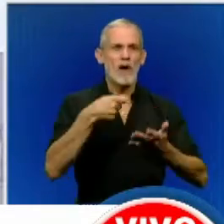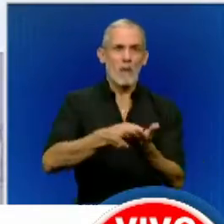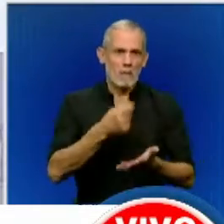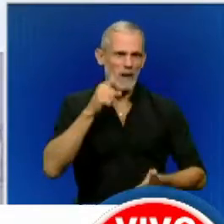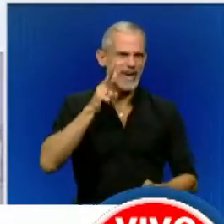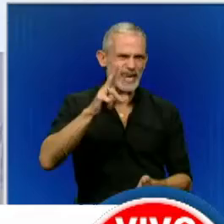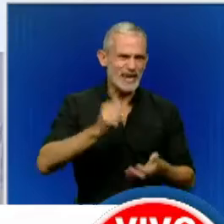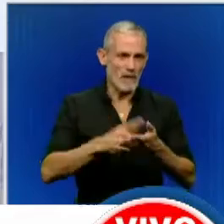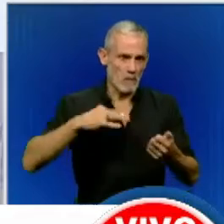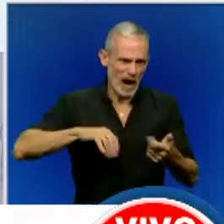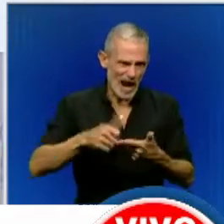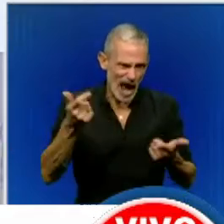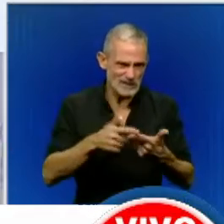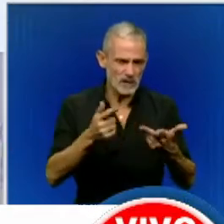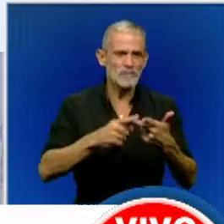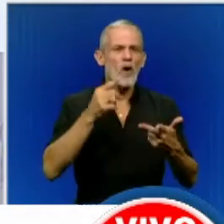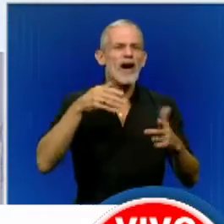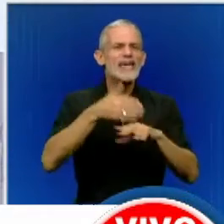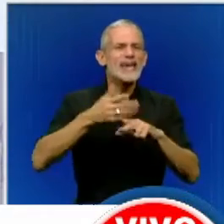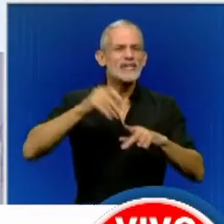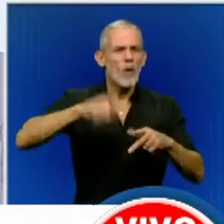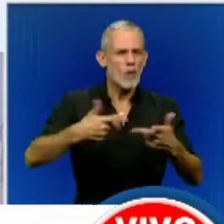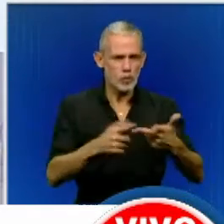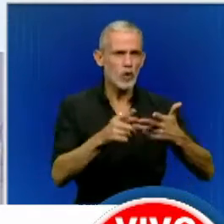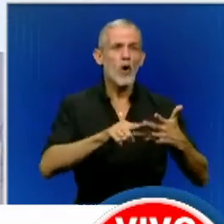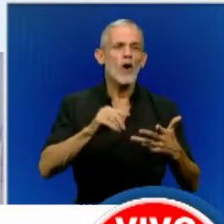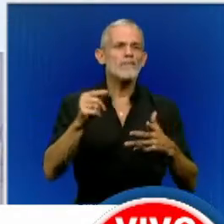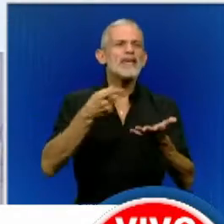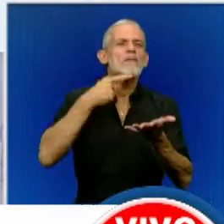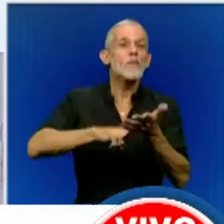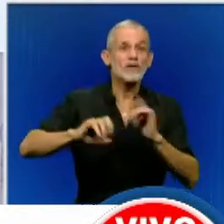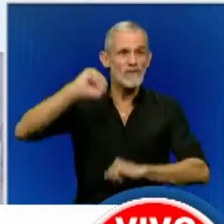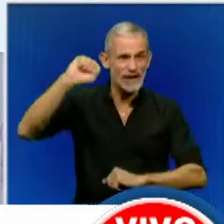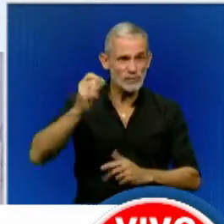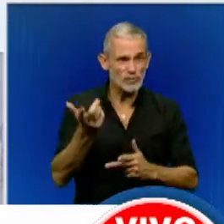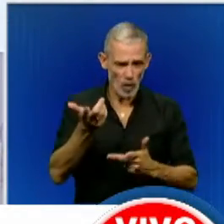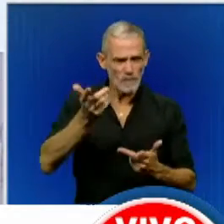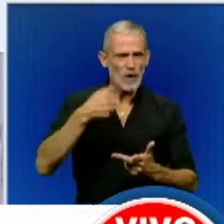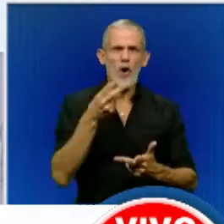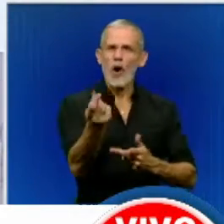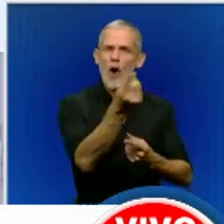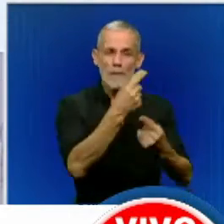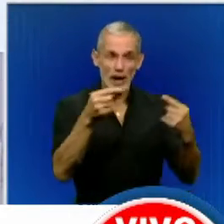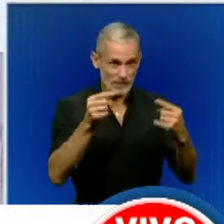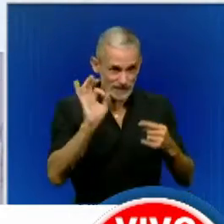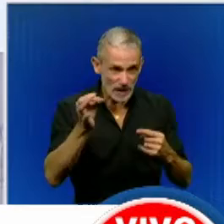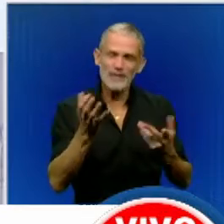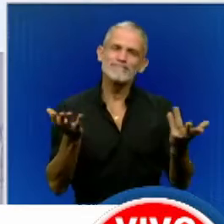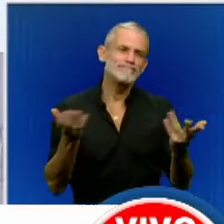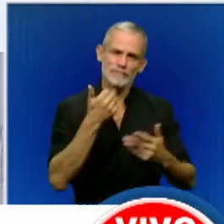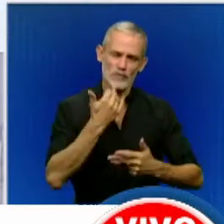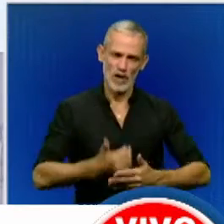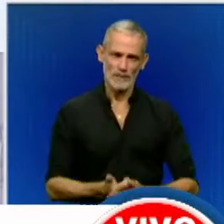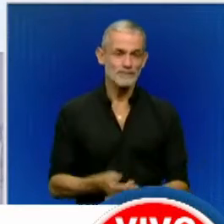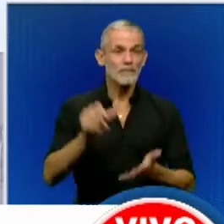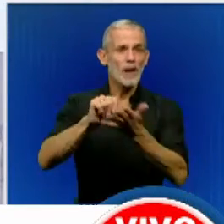de IVA, de ganancias, de ingresos brutos, de impuesto inflacionario cuando compra un producto.